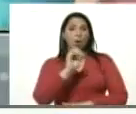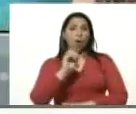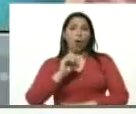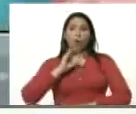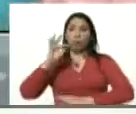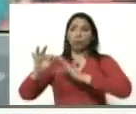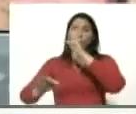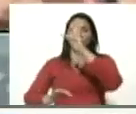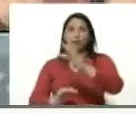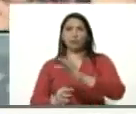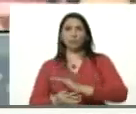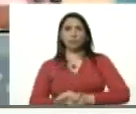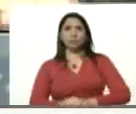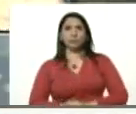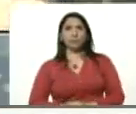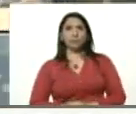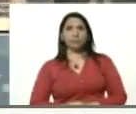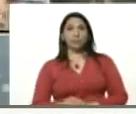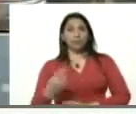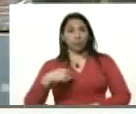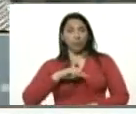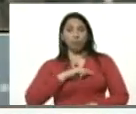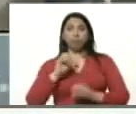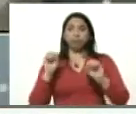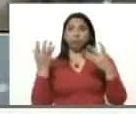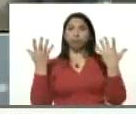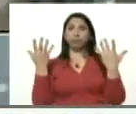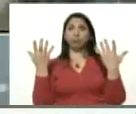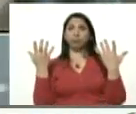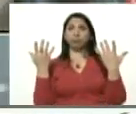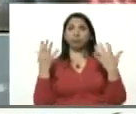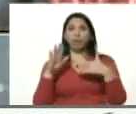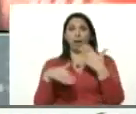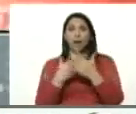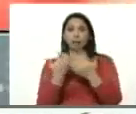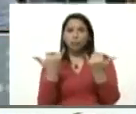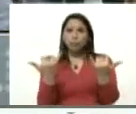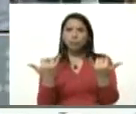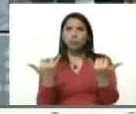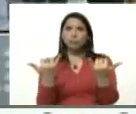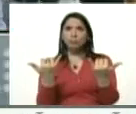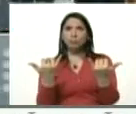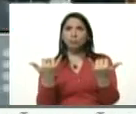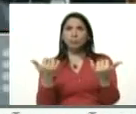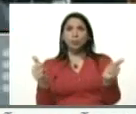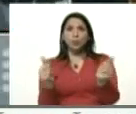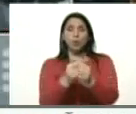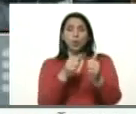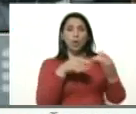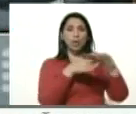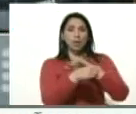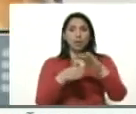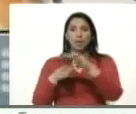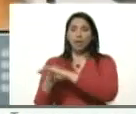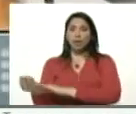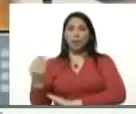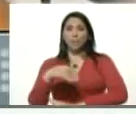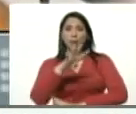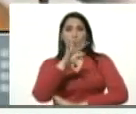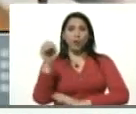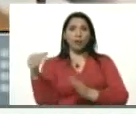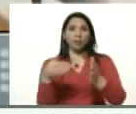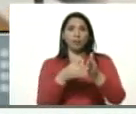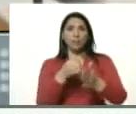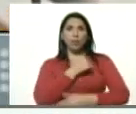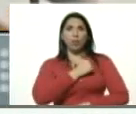contagie. Si lo hemos logrado hasta ahora, con el ingreso de más de 40.000